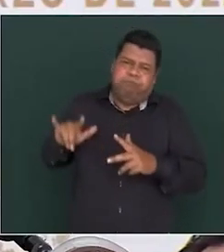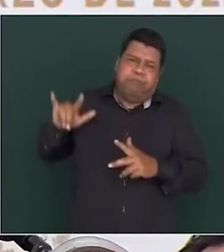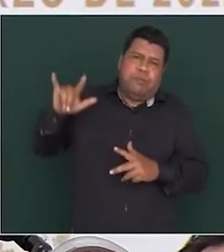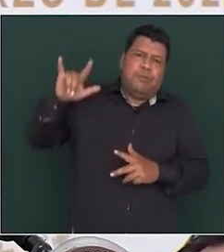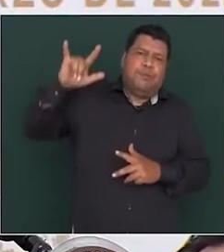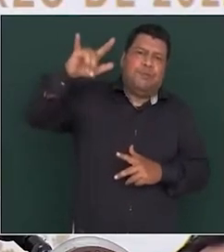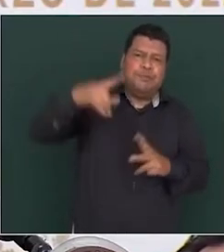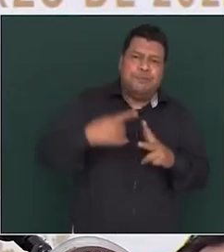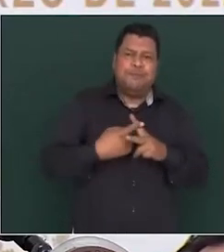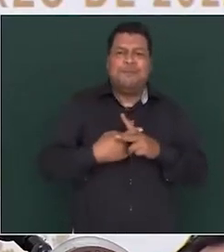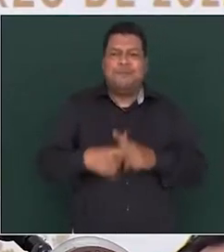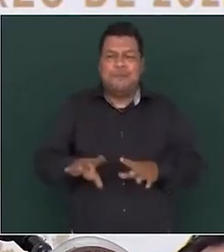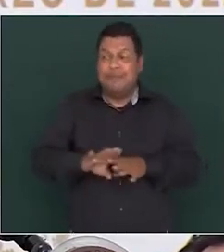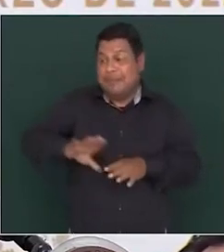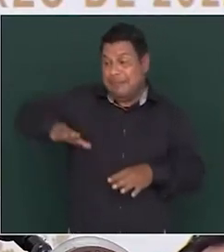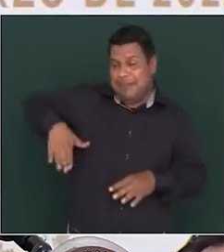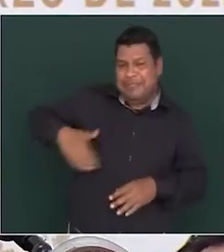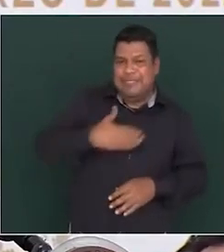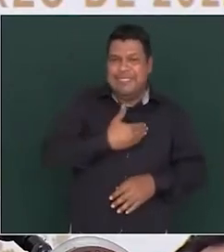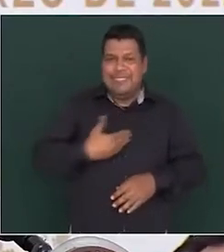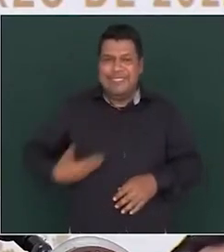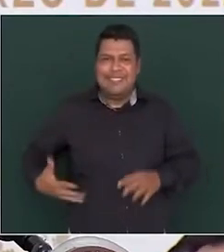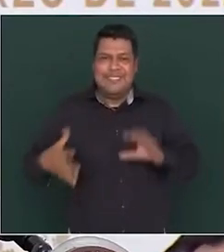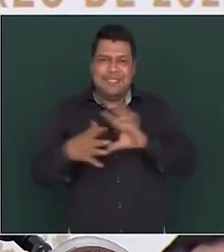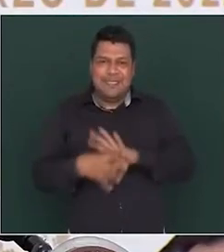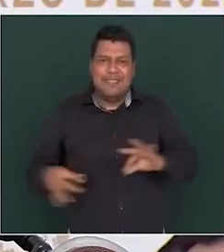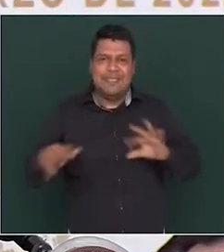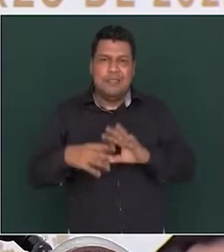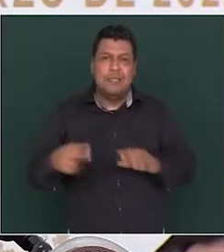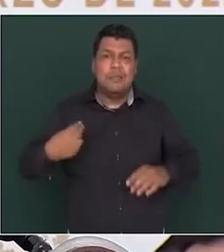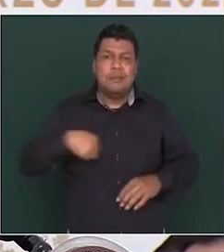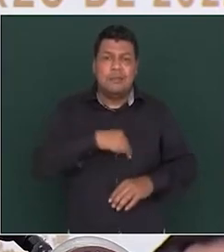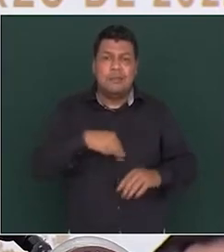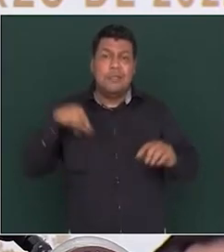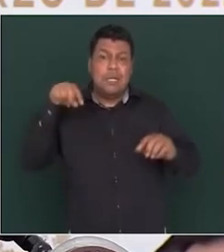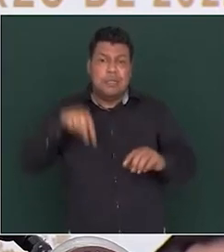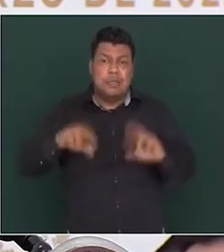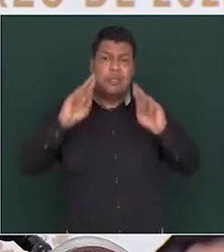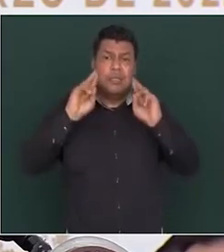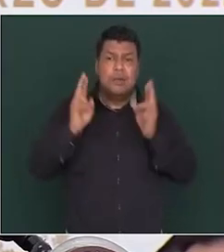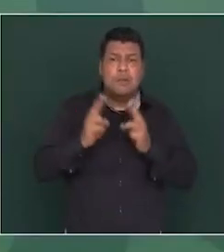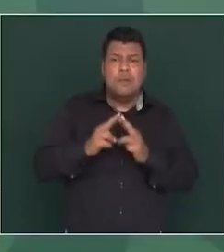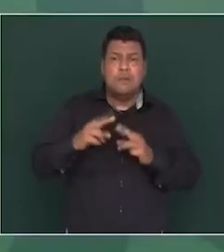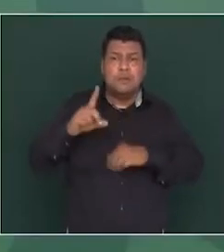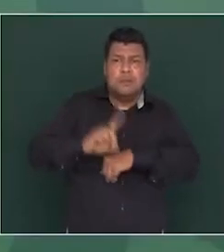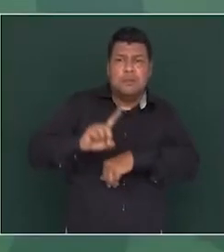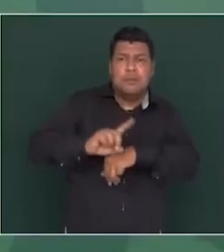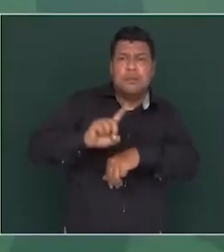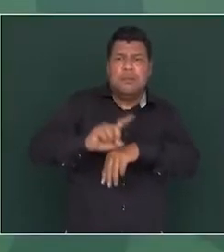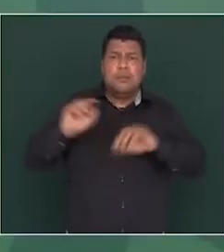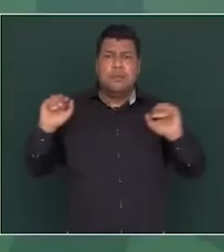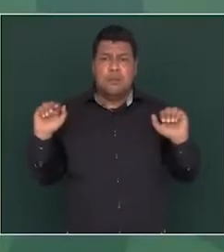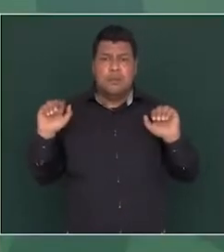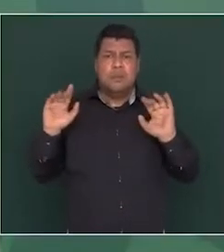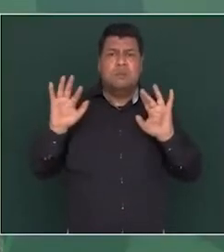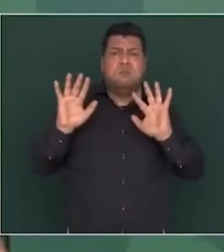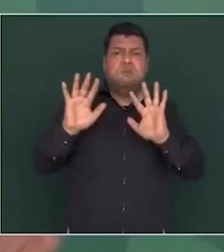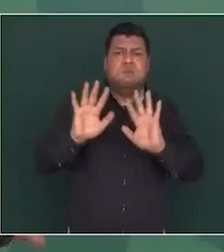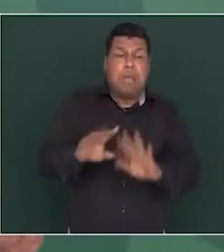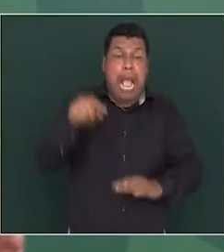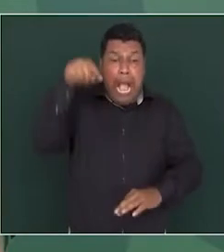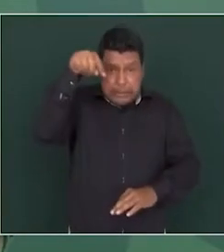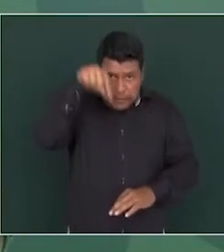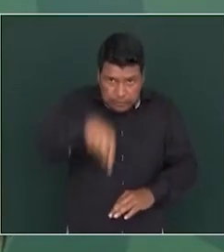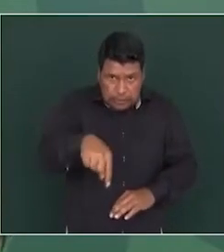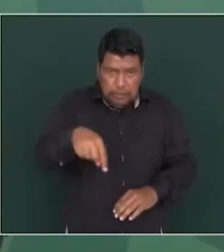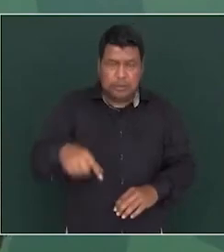Ahí, pues como ya mencionó el señor presidente, iniciaremos desde la reunión del Gabinete de Seguridad, la conferencia de prensa, y